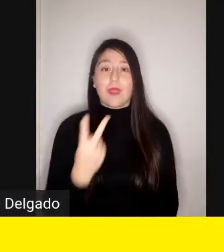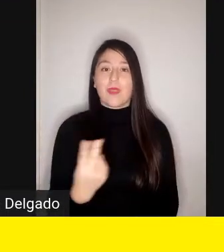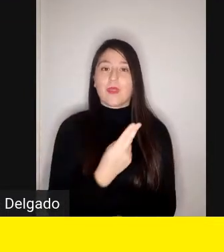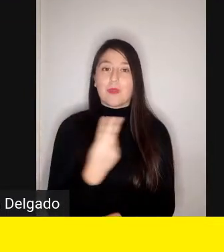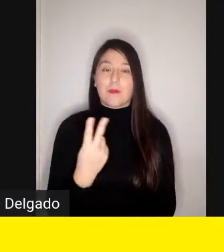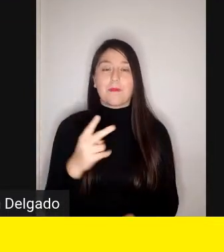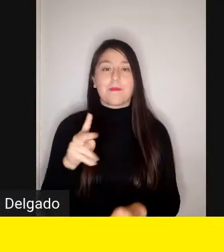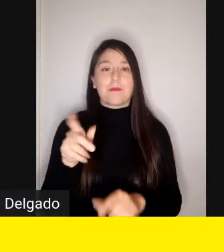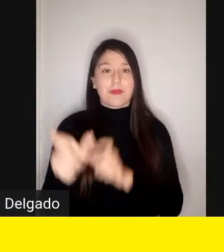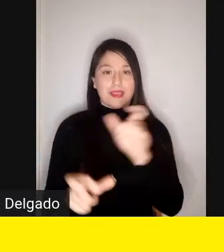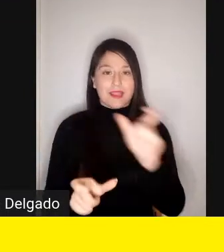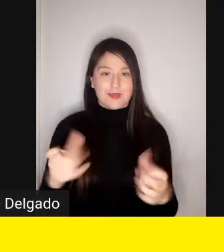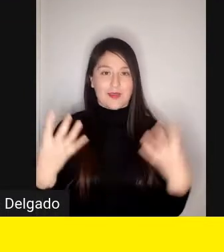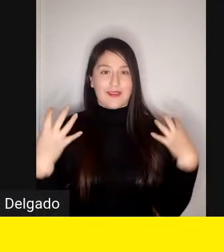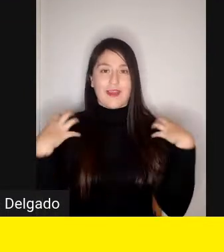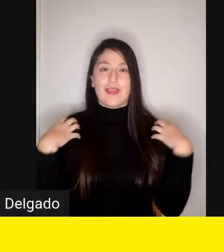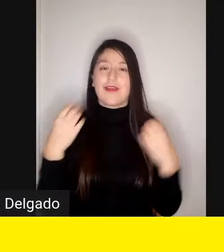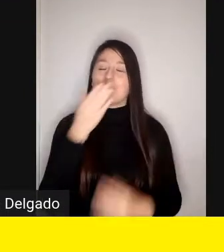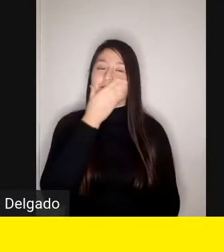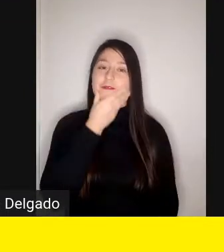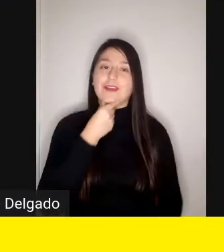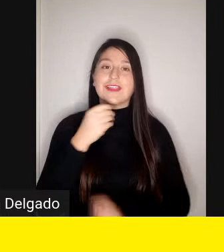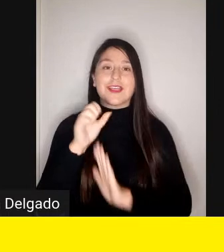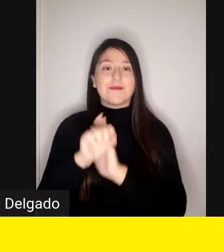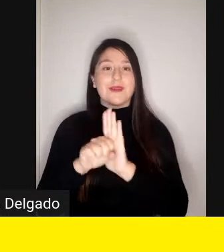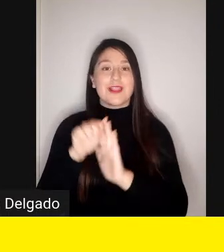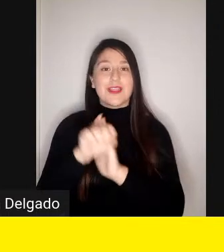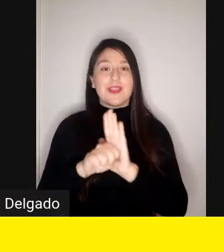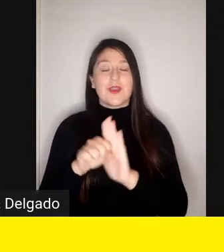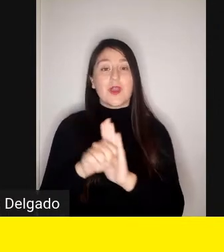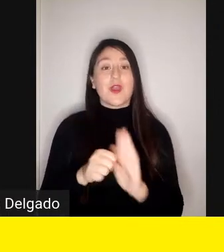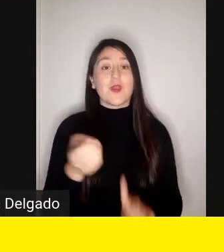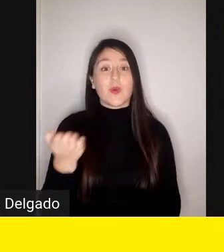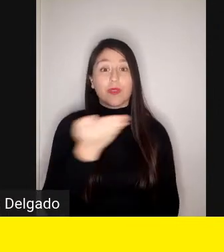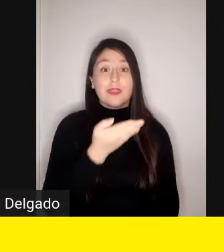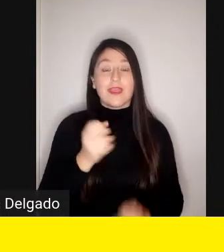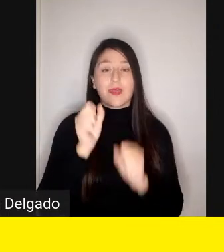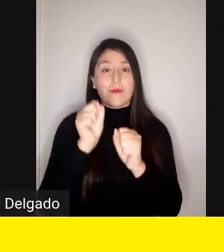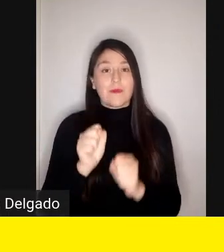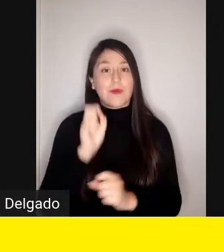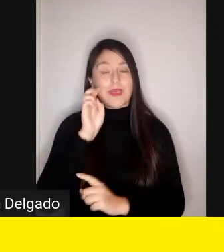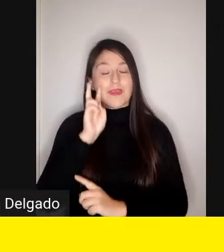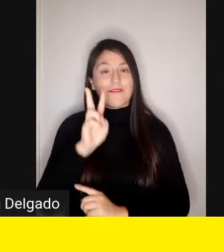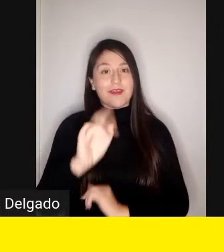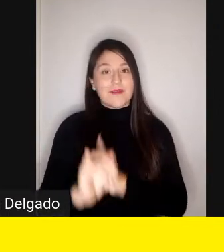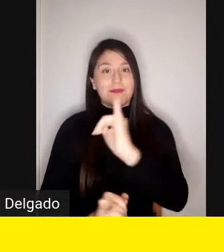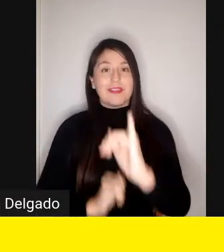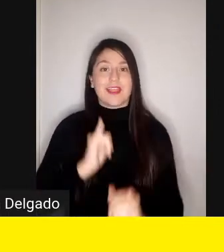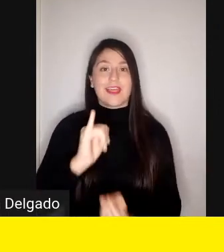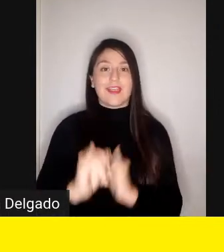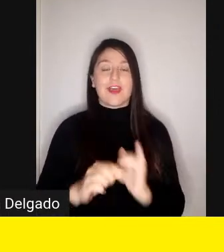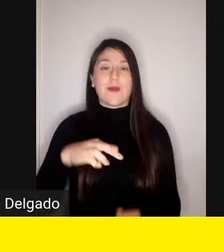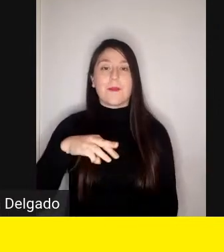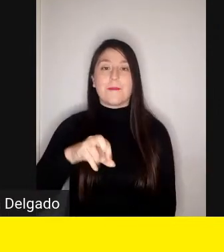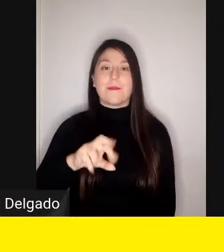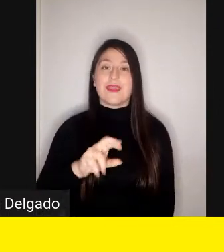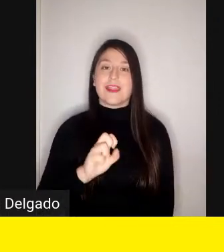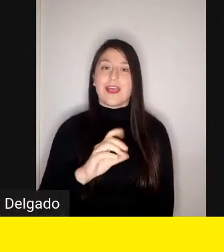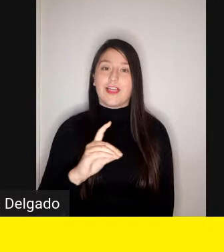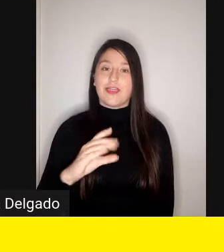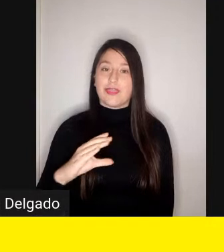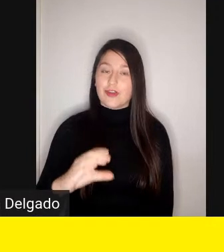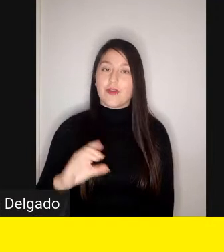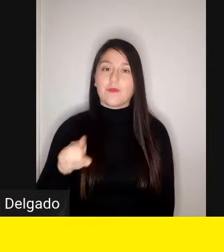una maravillosa película que pueden ver online en mirador.cl y que ha